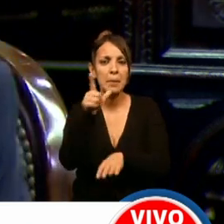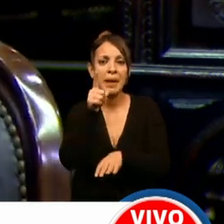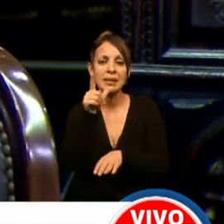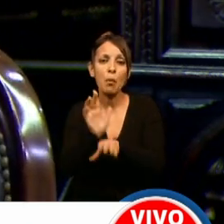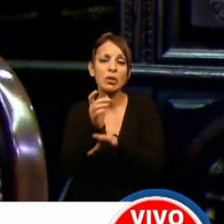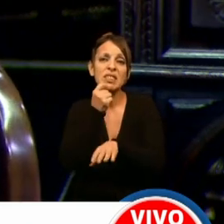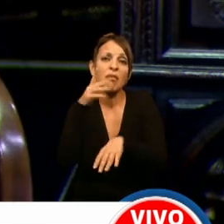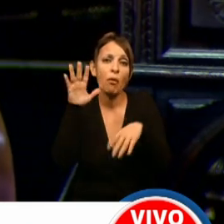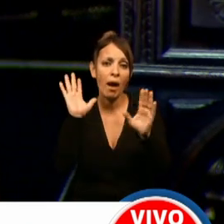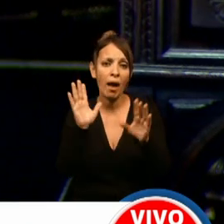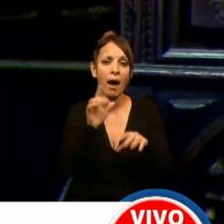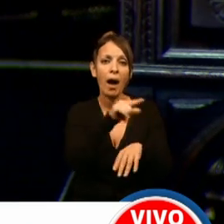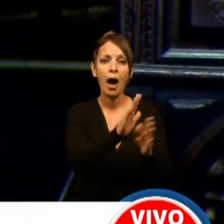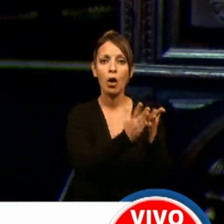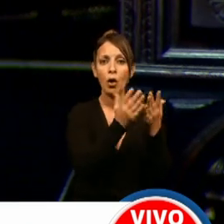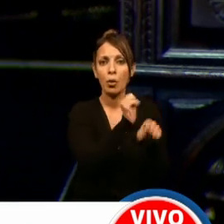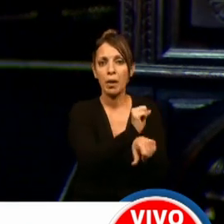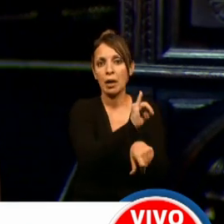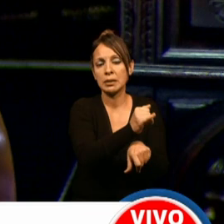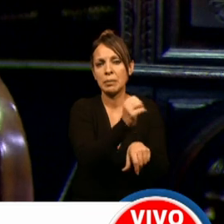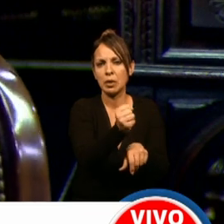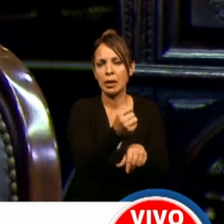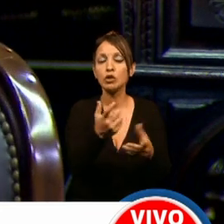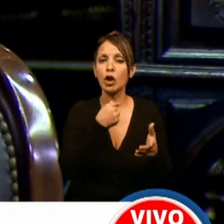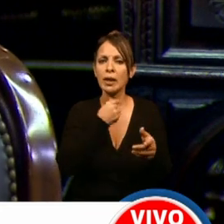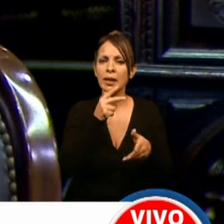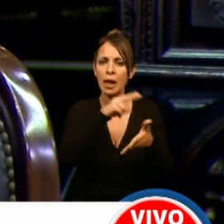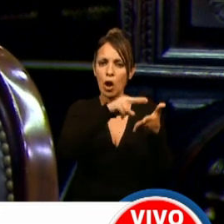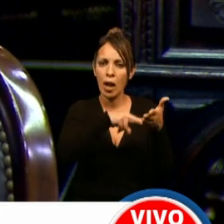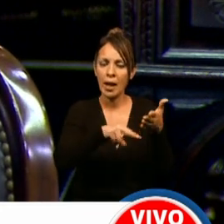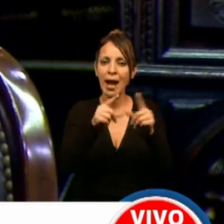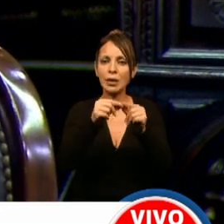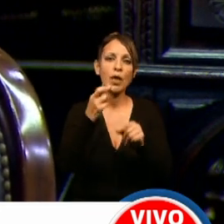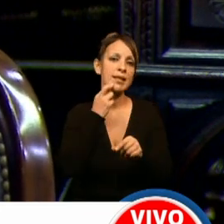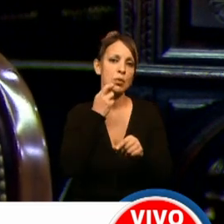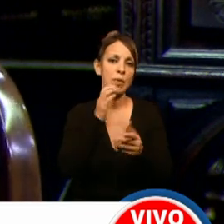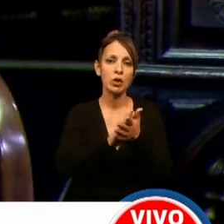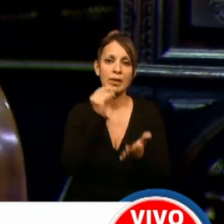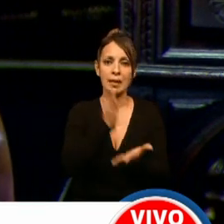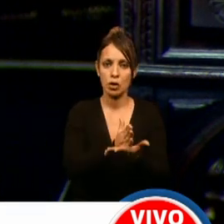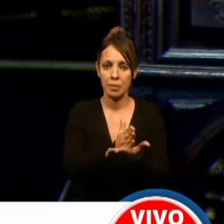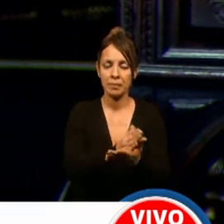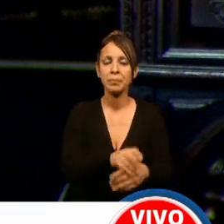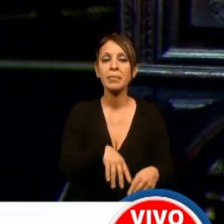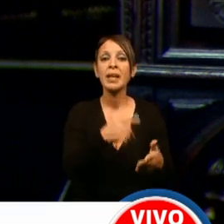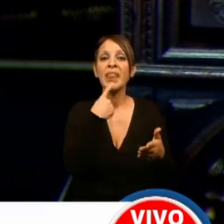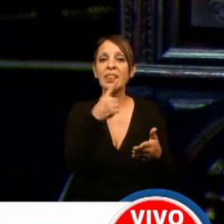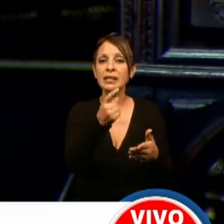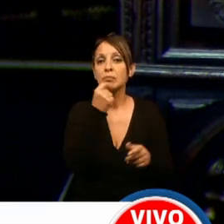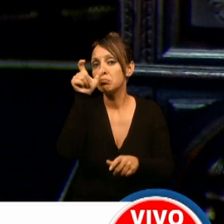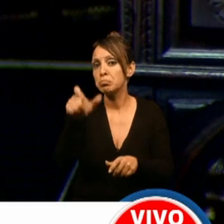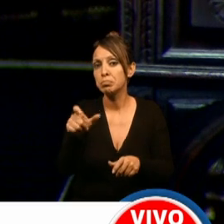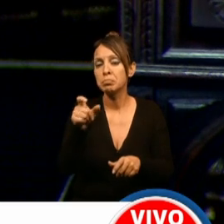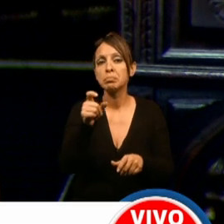penal adquiere relevancia quiero yo quiero leer el artículo 19 que habla de las sanciones y dice el incumplimiento total